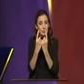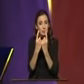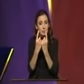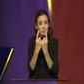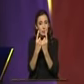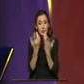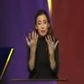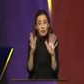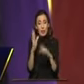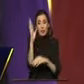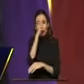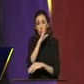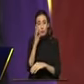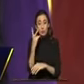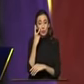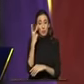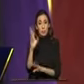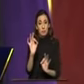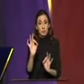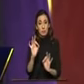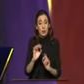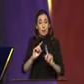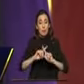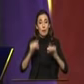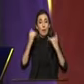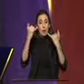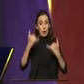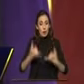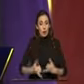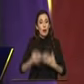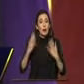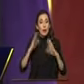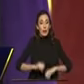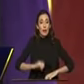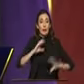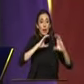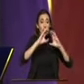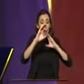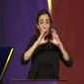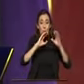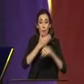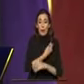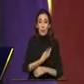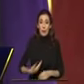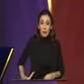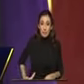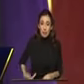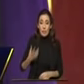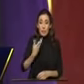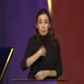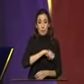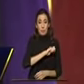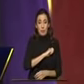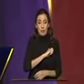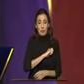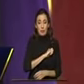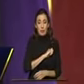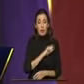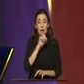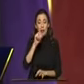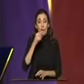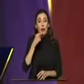igual, no lo ibas a volver a ver nunca. En eso pensamos. De eso conversamos con el presidente Rajoy, con el presidente Sánchez en su